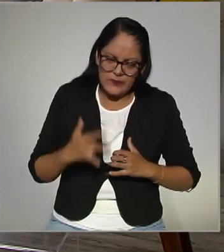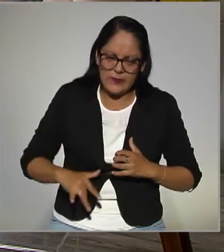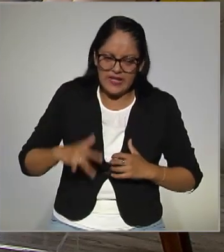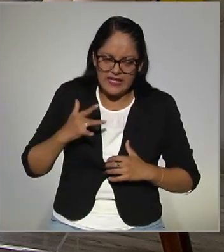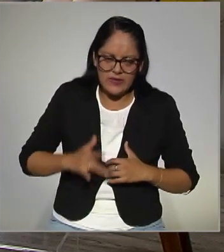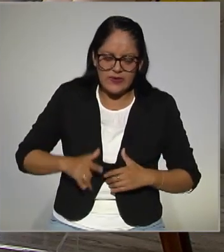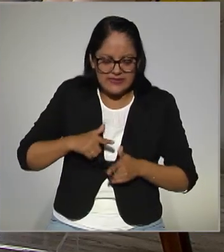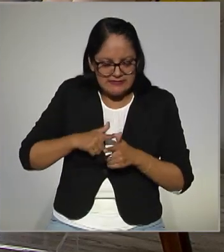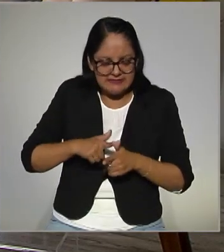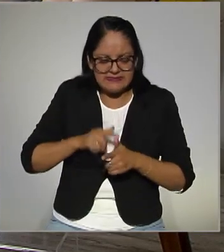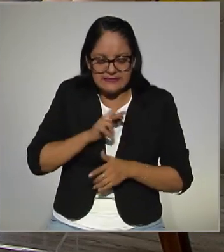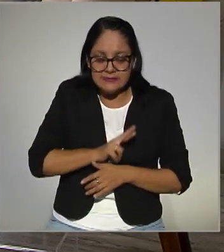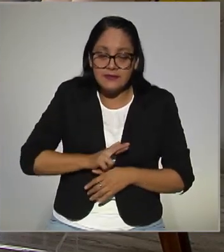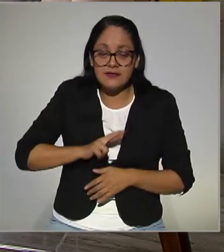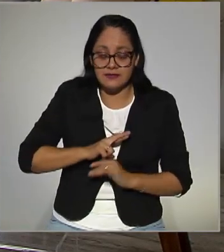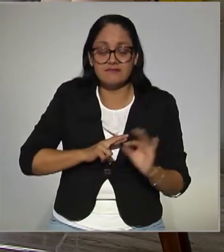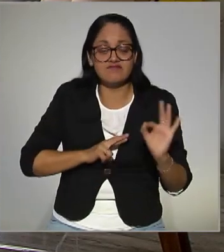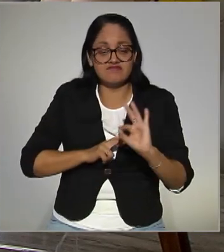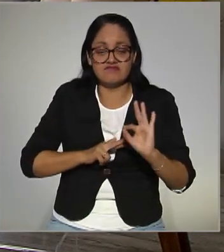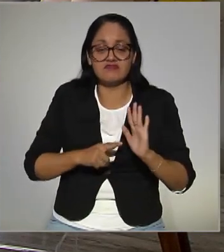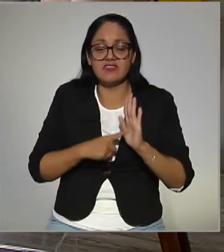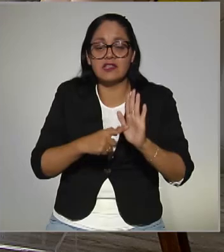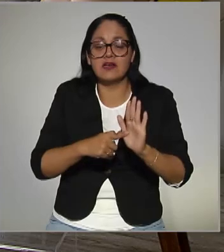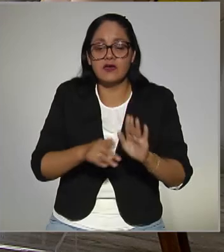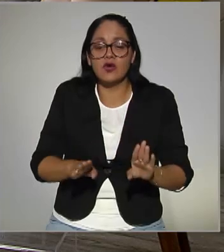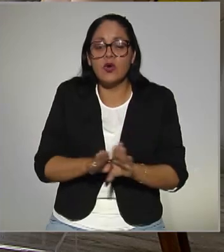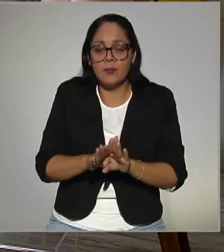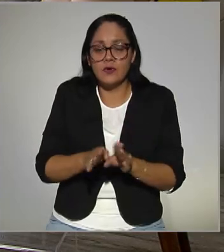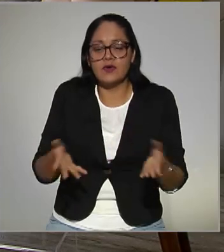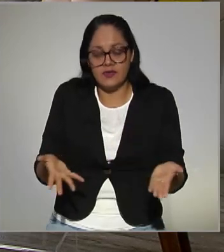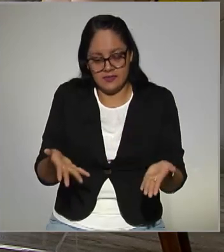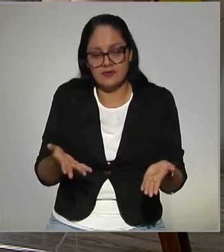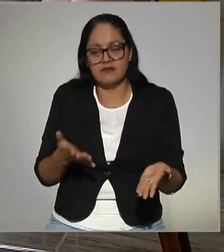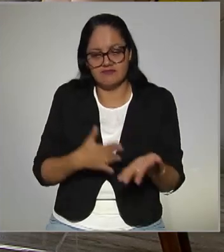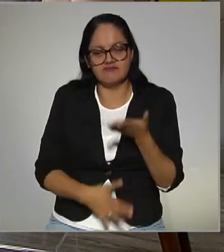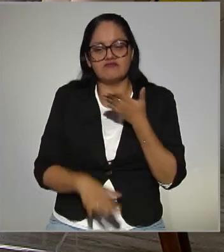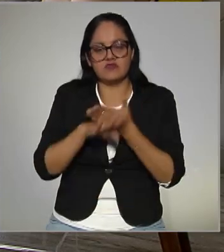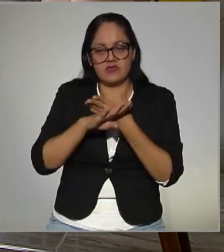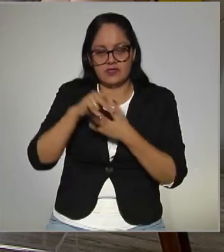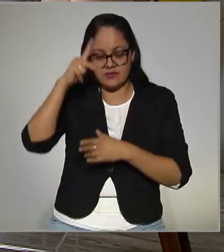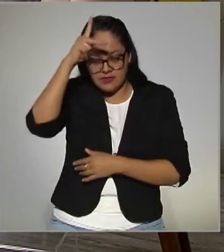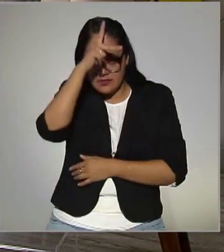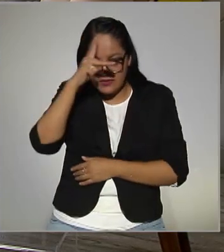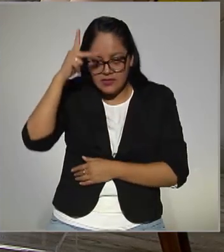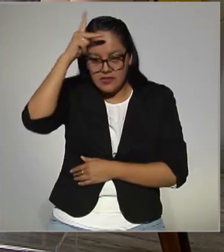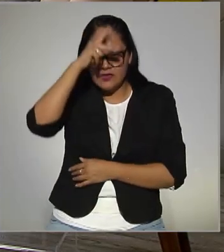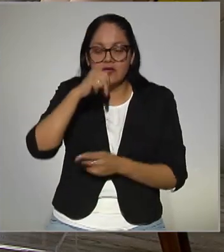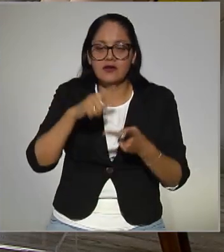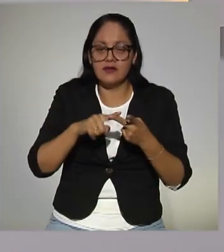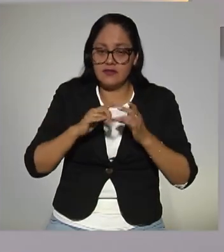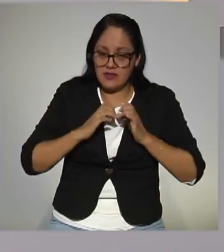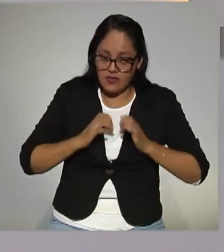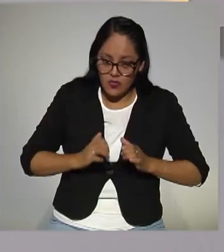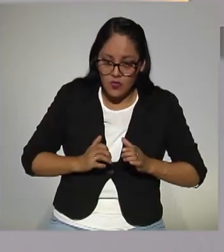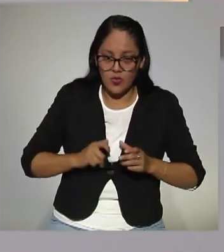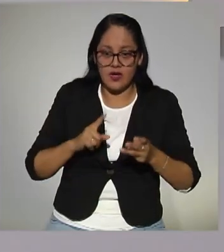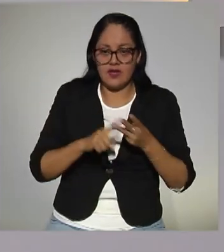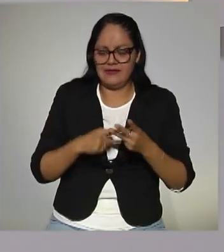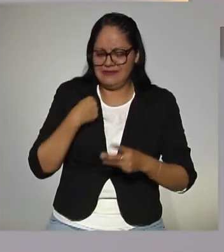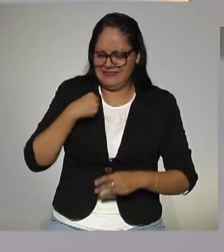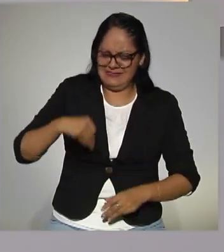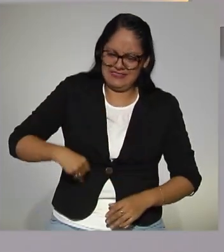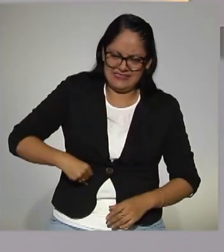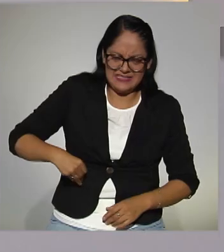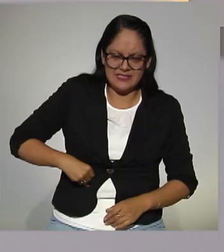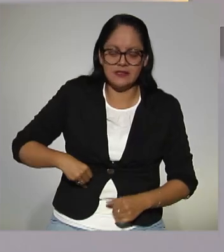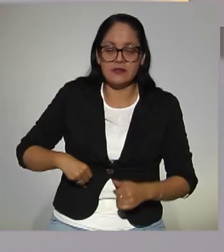puede tramitar, pues puede manifestarse a veces también con afectaciones psicosomáticas en el cuerpo. Hablaba de la culpa en